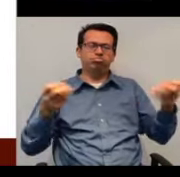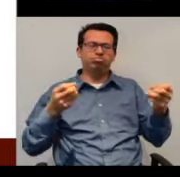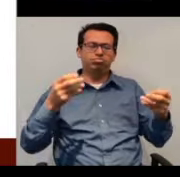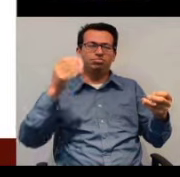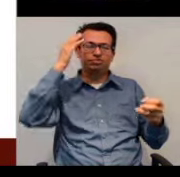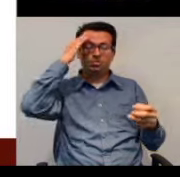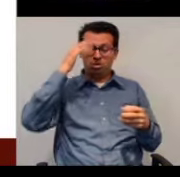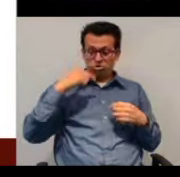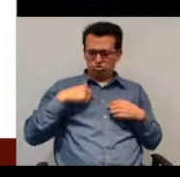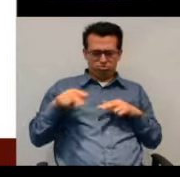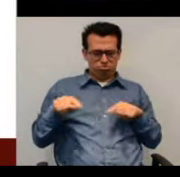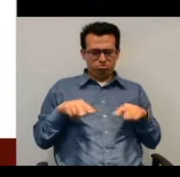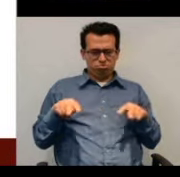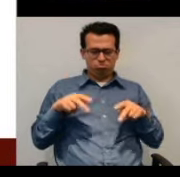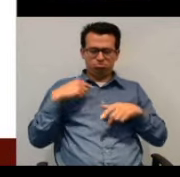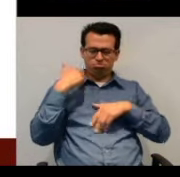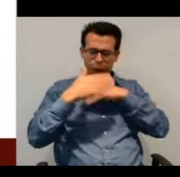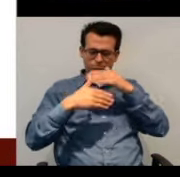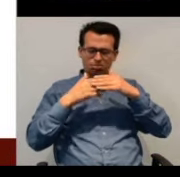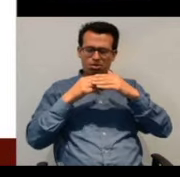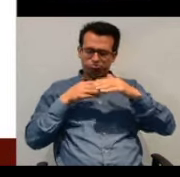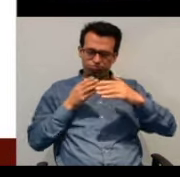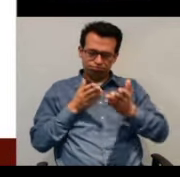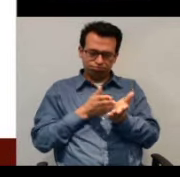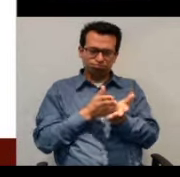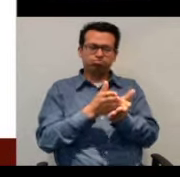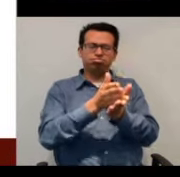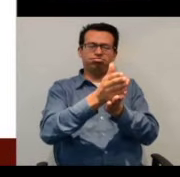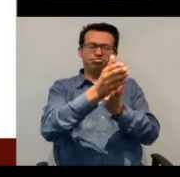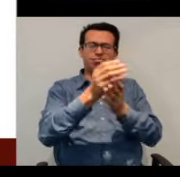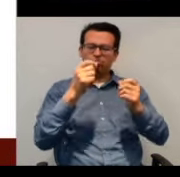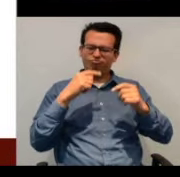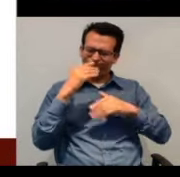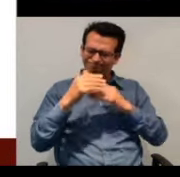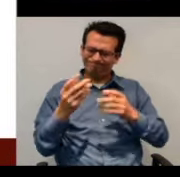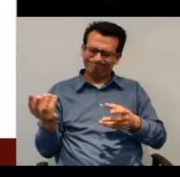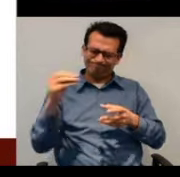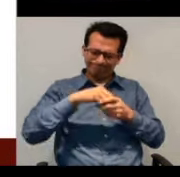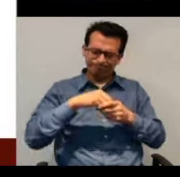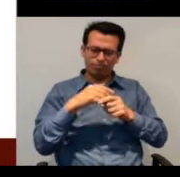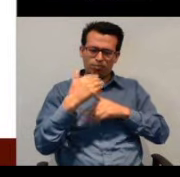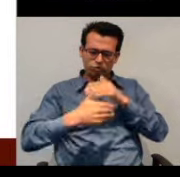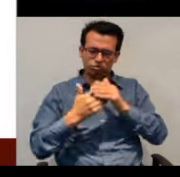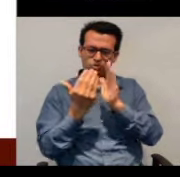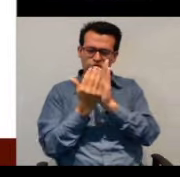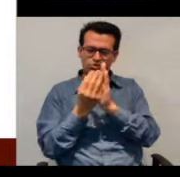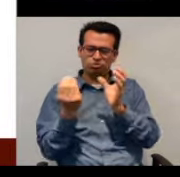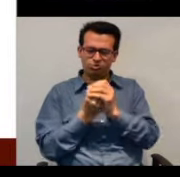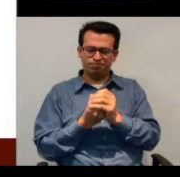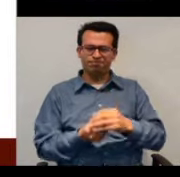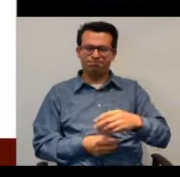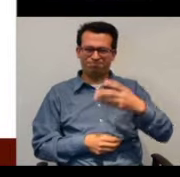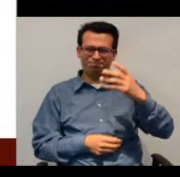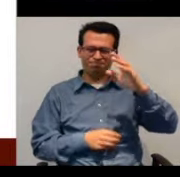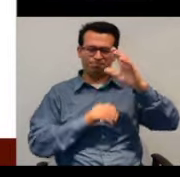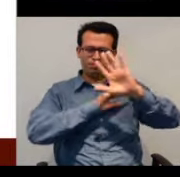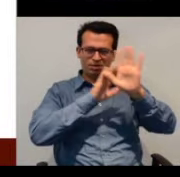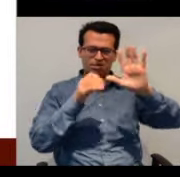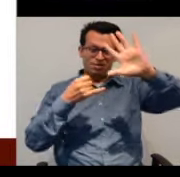inclusiva. El sexto concepto es el concepto de calidad. La calidad debe ser examinada como un